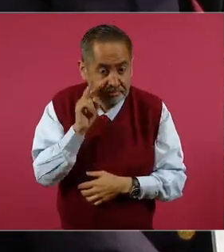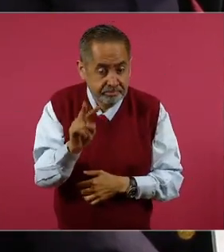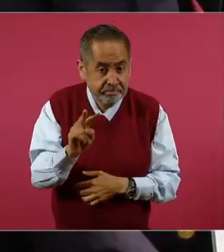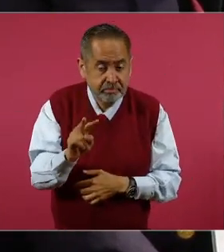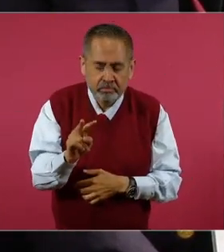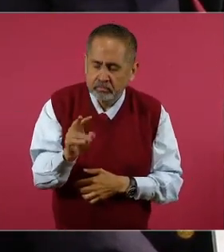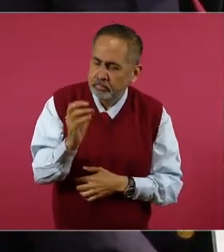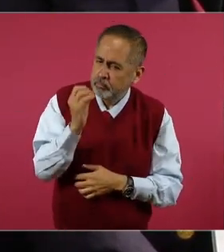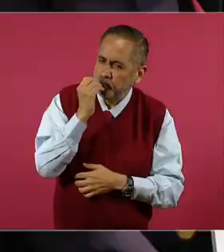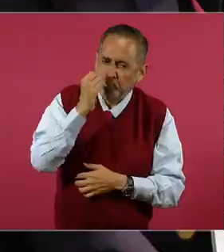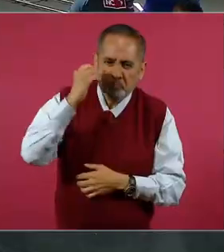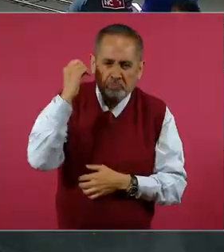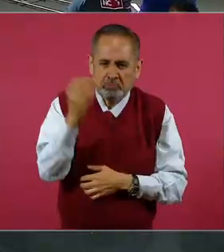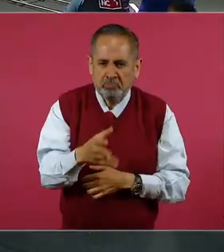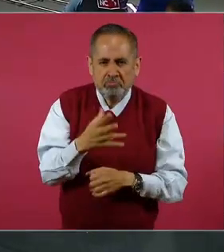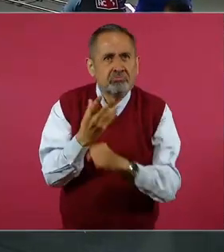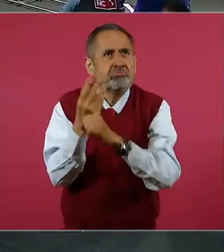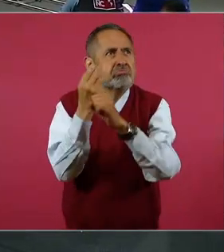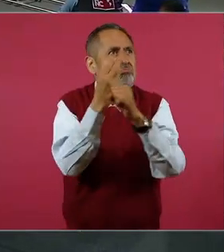está quedando increíble